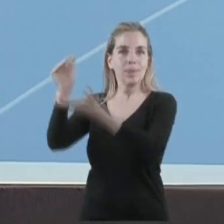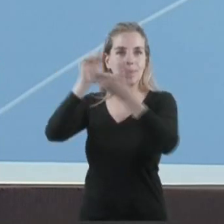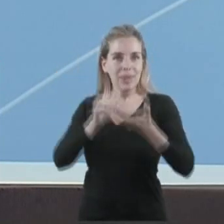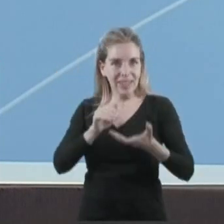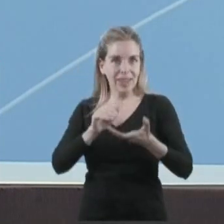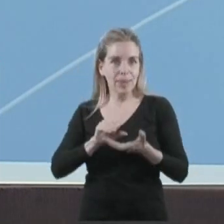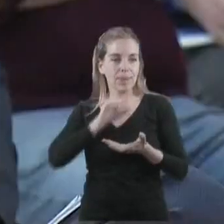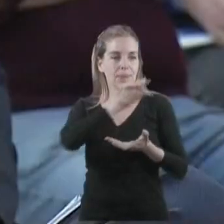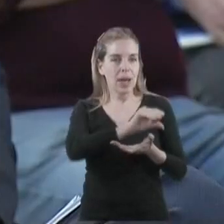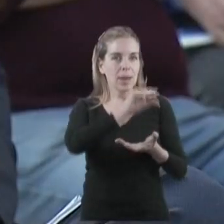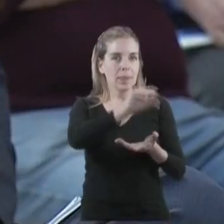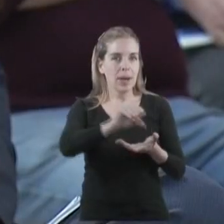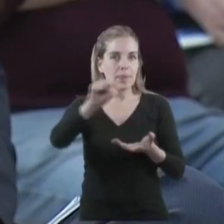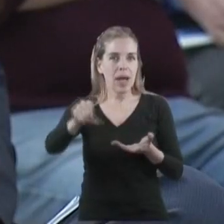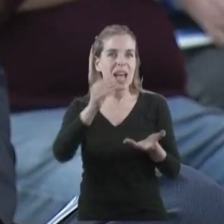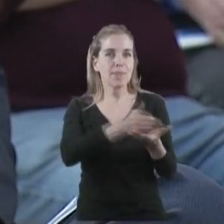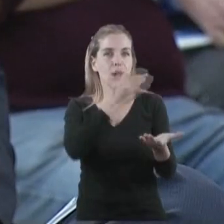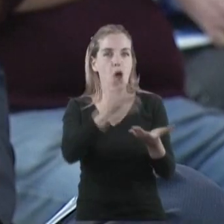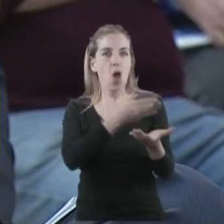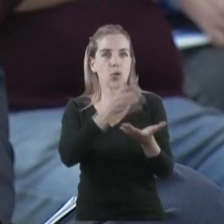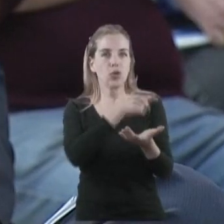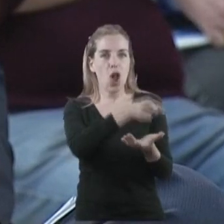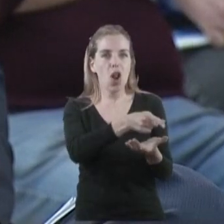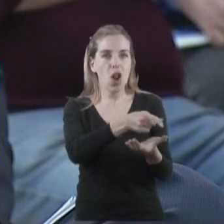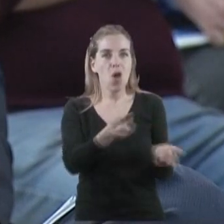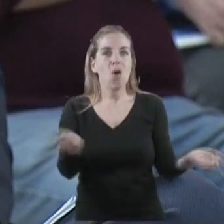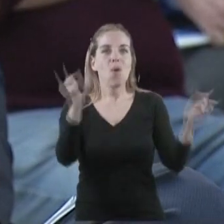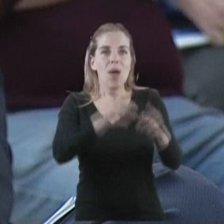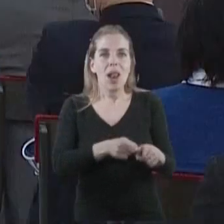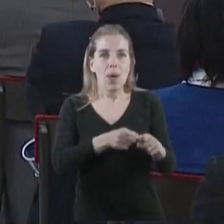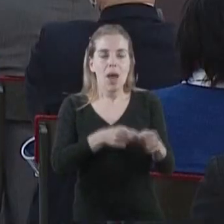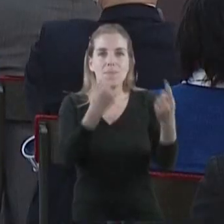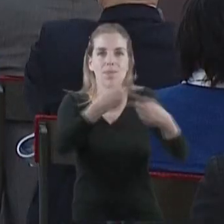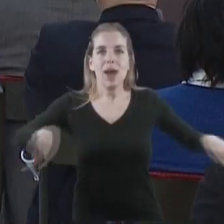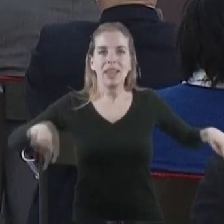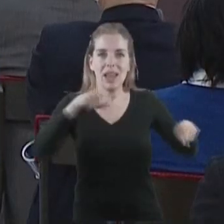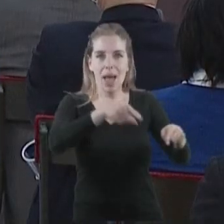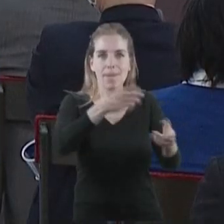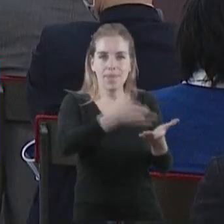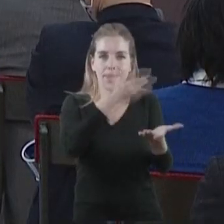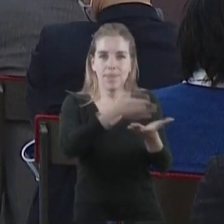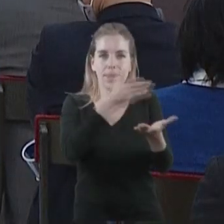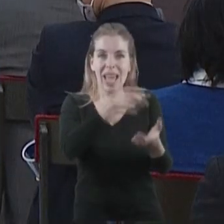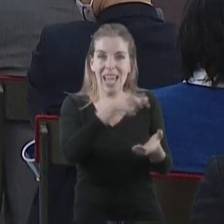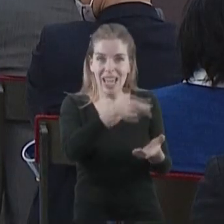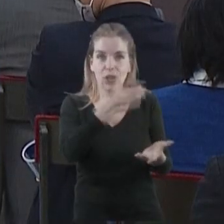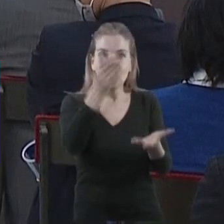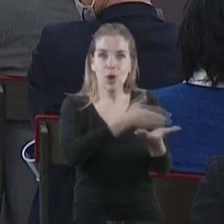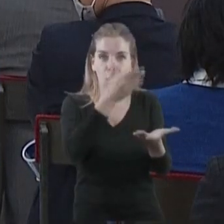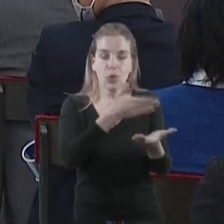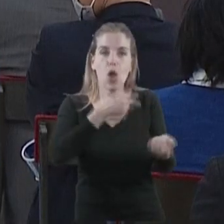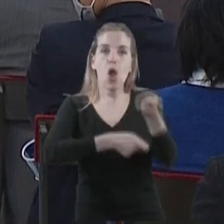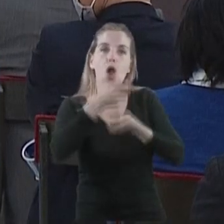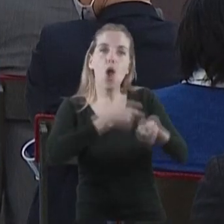su crecimiento, para que ese crecimiento se pueda dar de una forma estable, es muy importante que el crecimiento del mercado